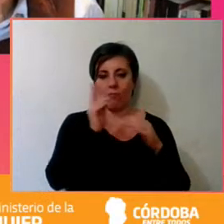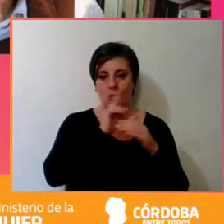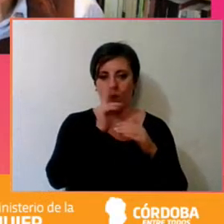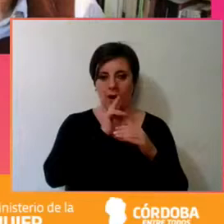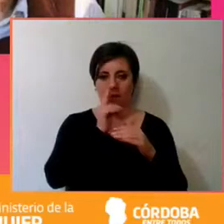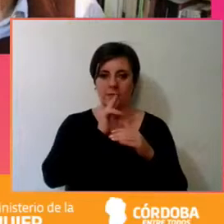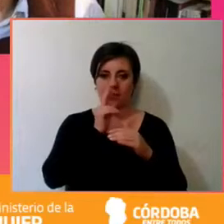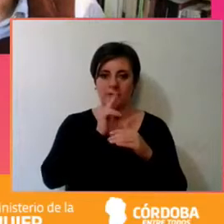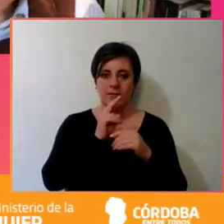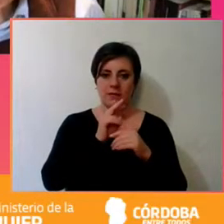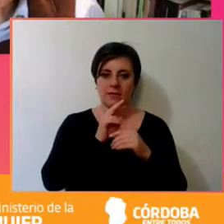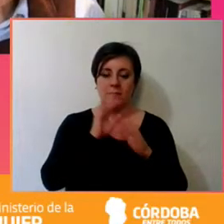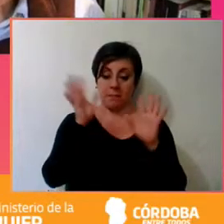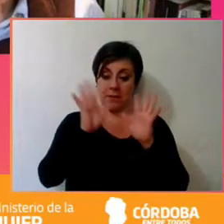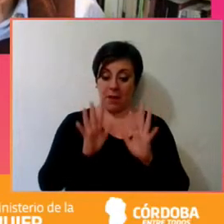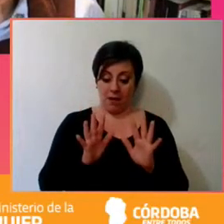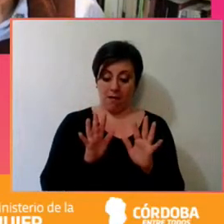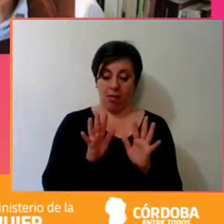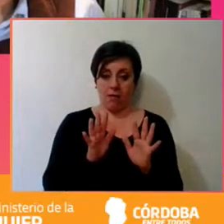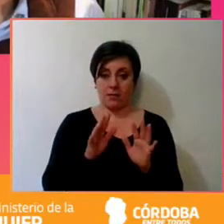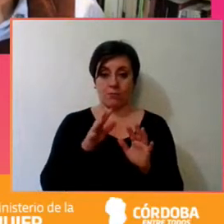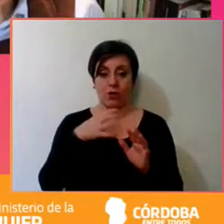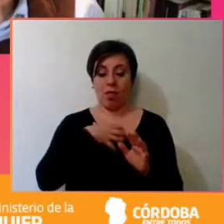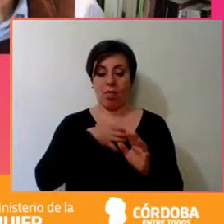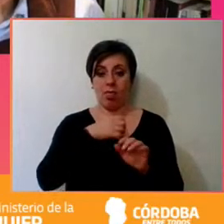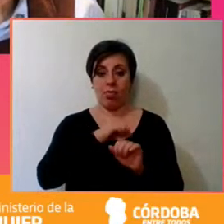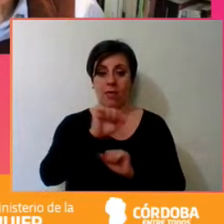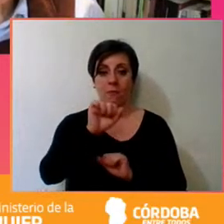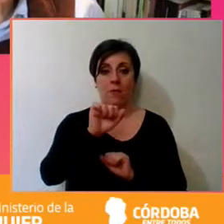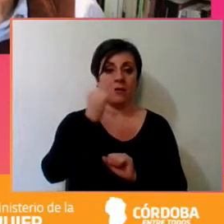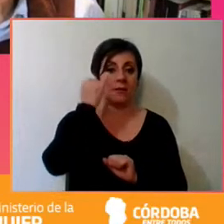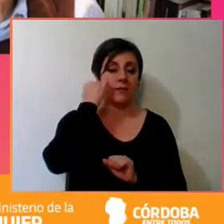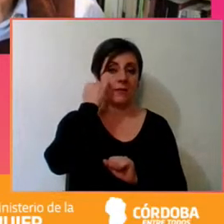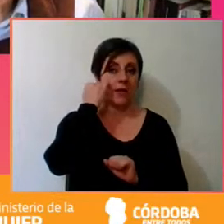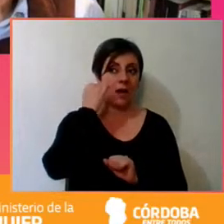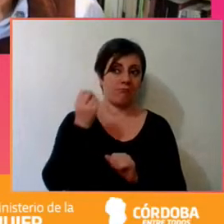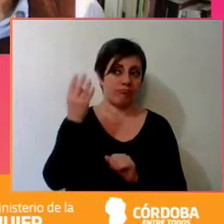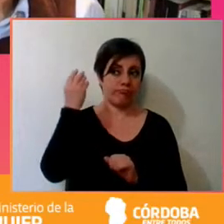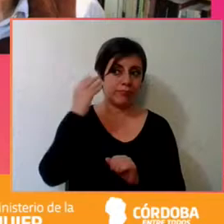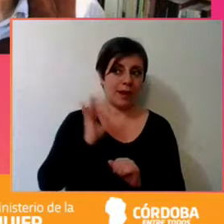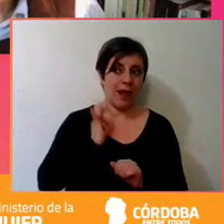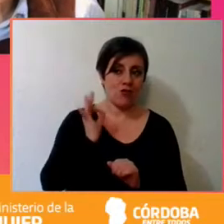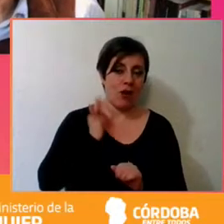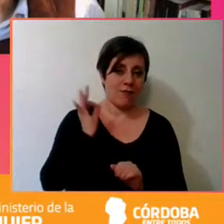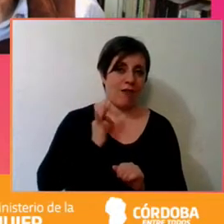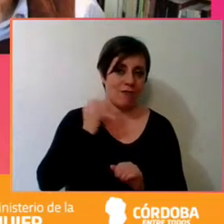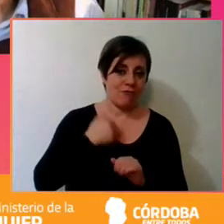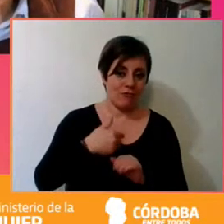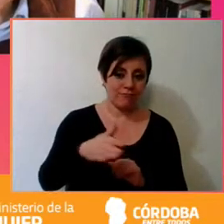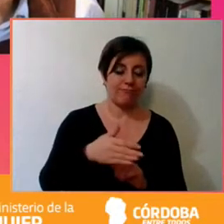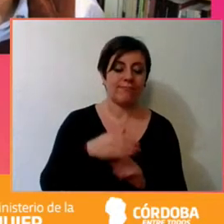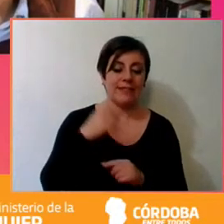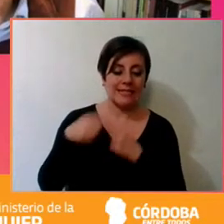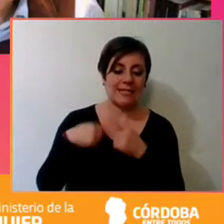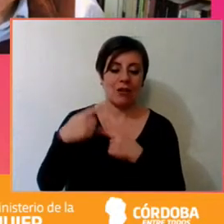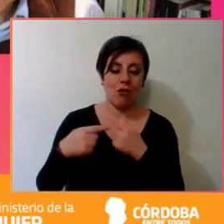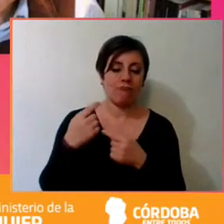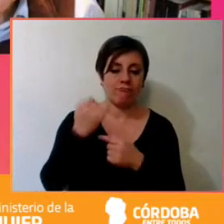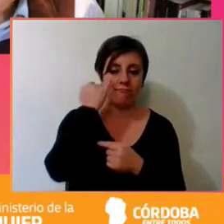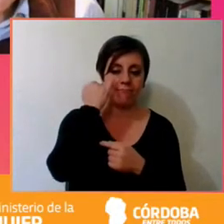mujeres formadas, porque la diplomatura que lleva ya varias ediciones ha hecho parte de un gran esfuerzo,